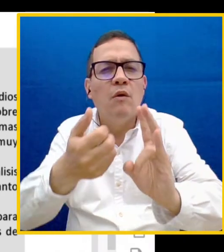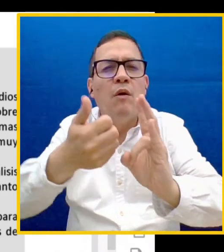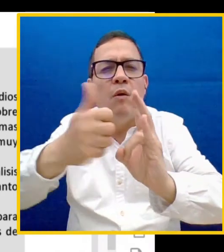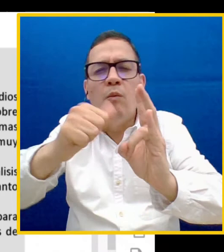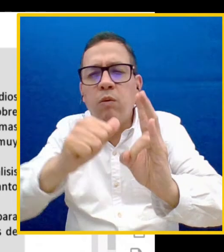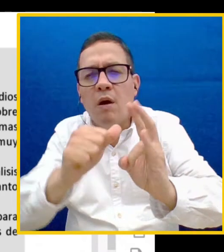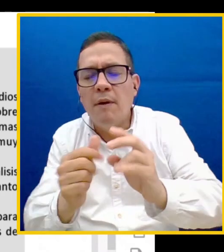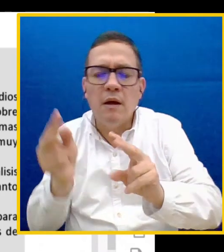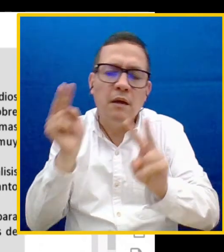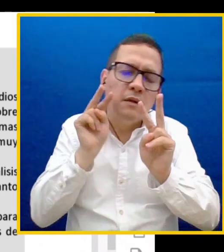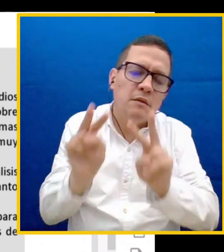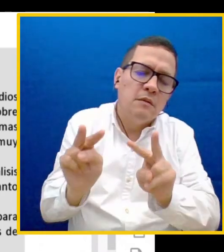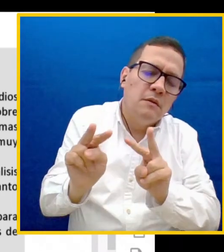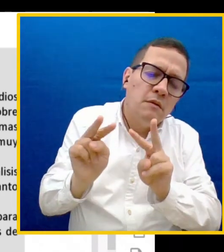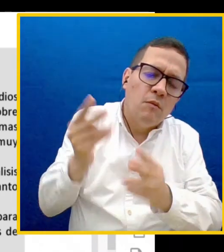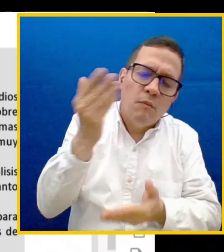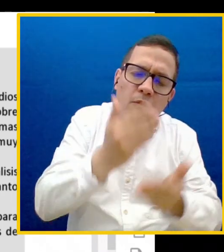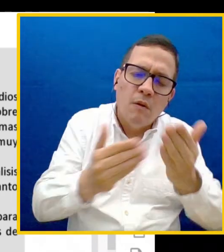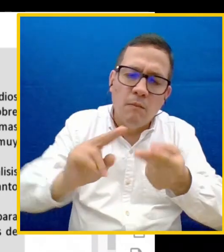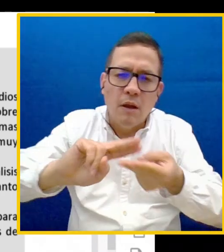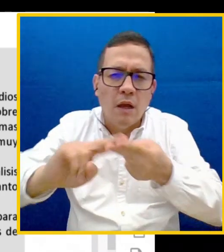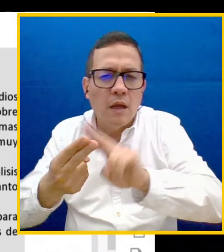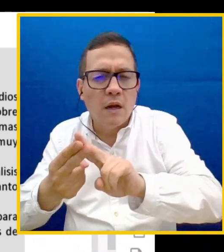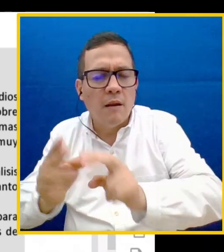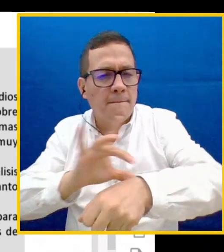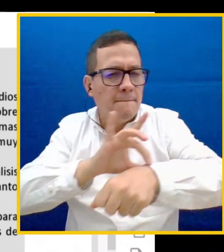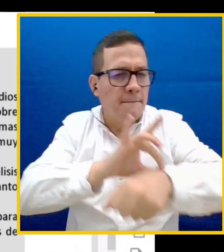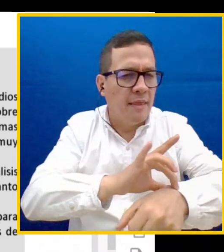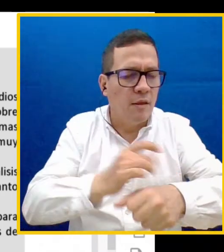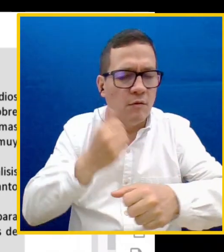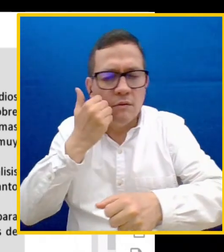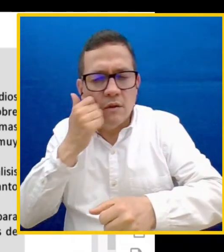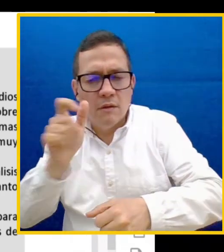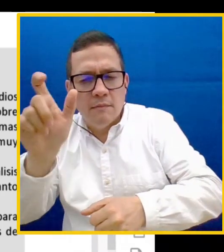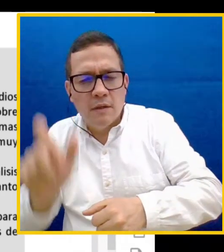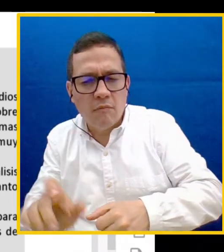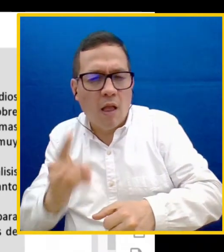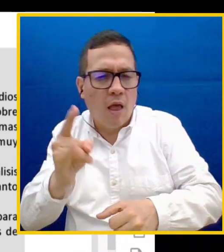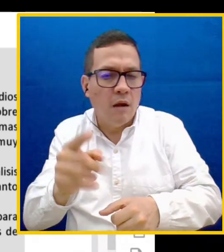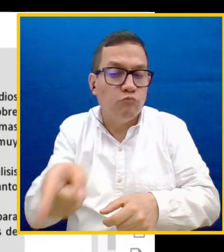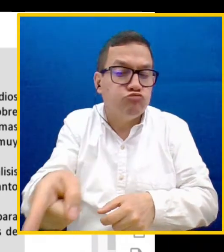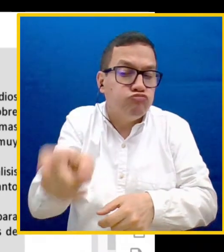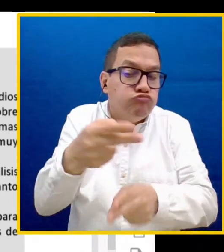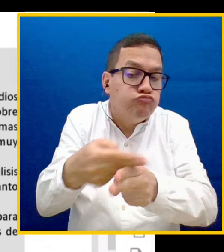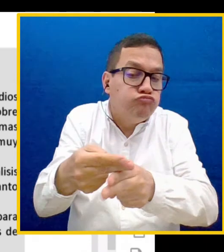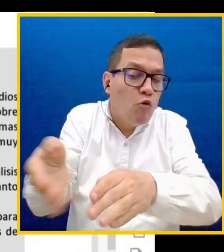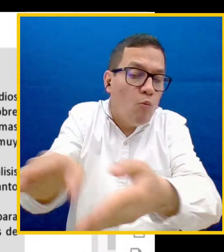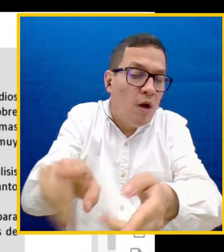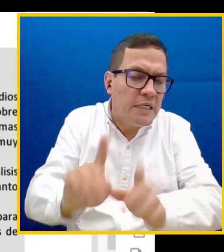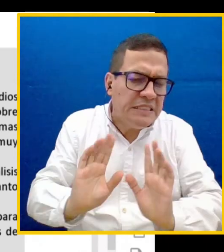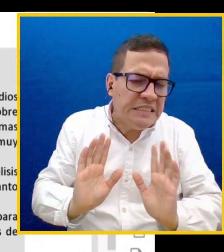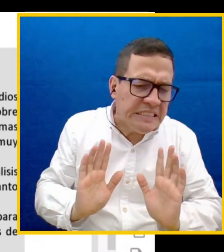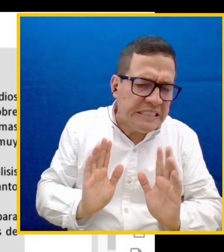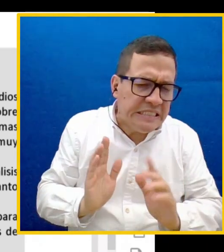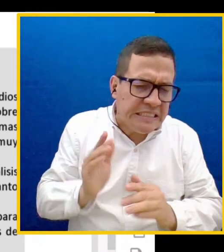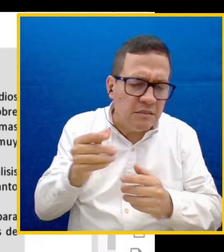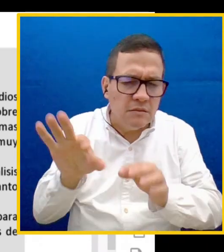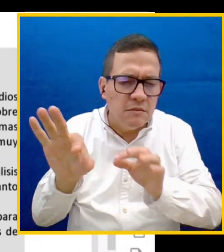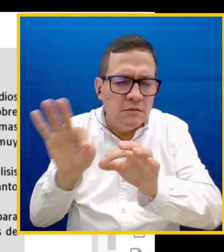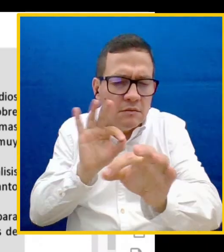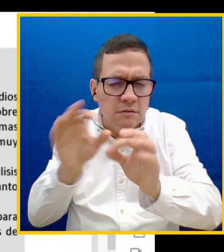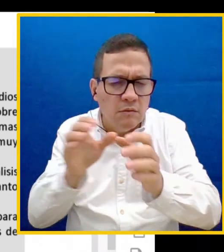observaciones estructuradas de la relación médico-paciente en casos terminales, muestreando actos